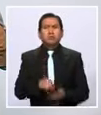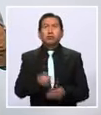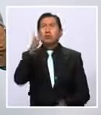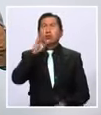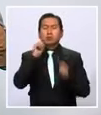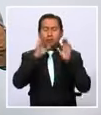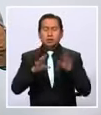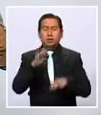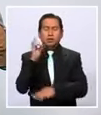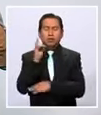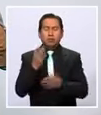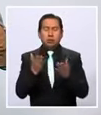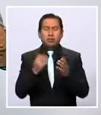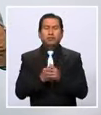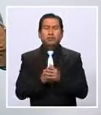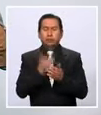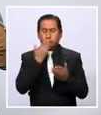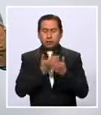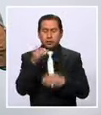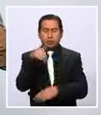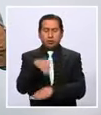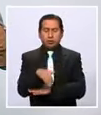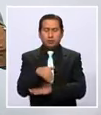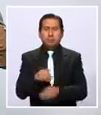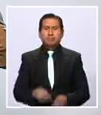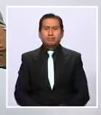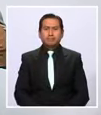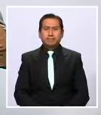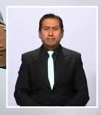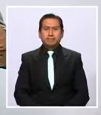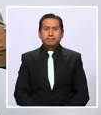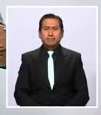bendiga a nuestra patria buenas noches